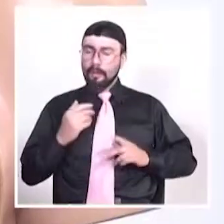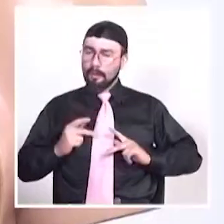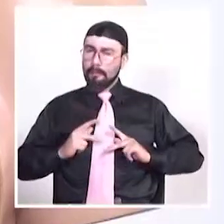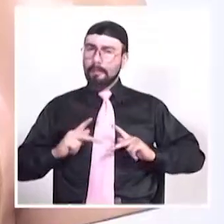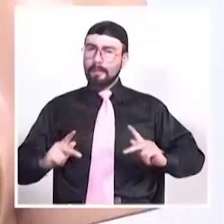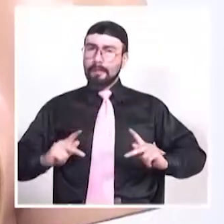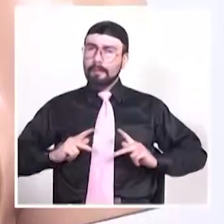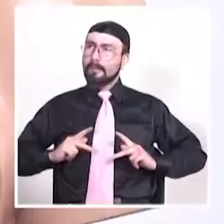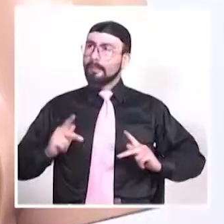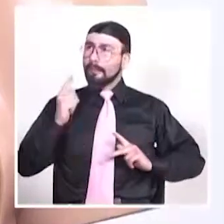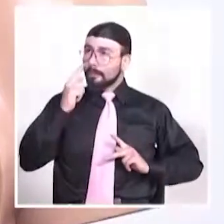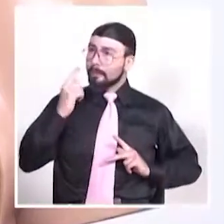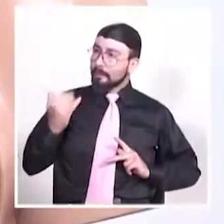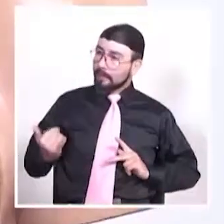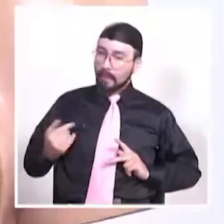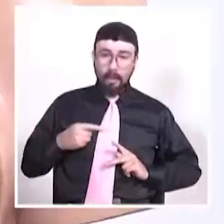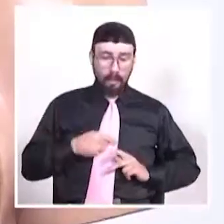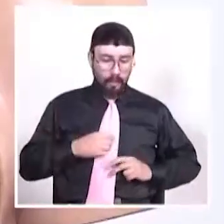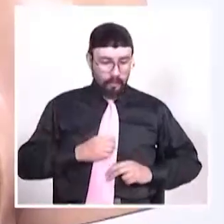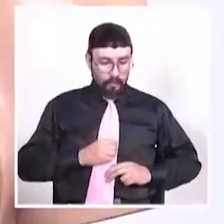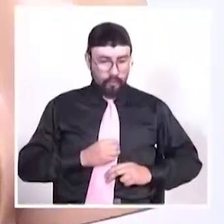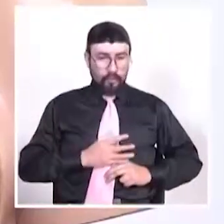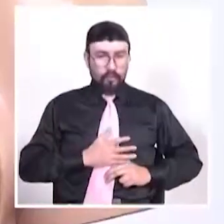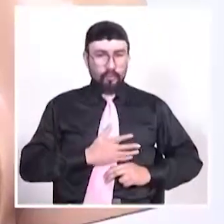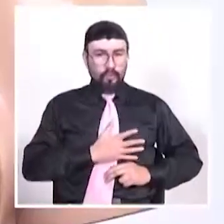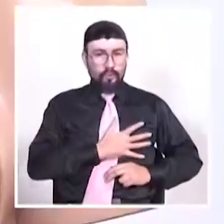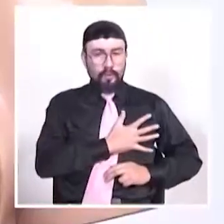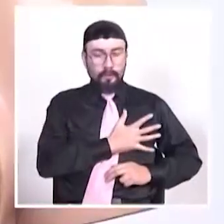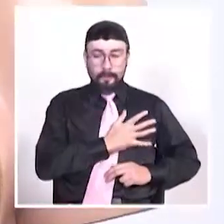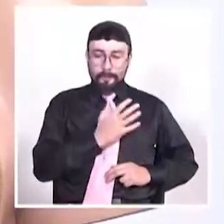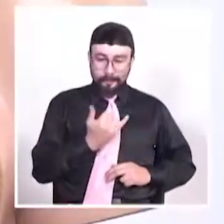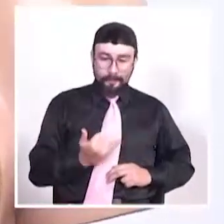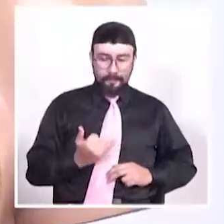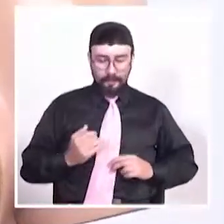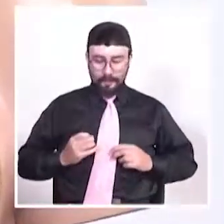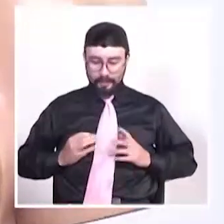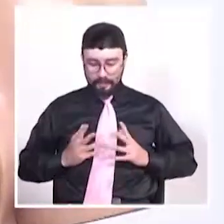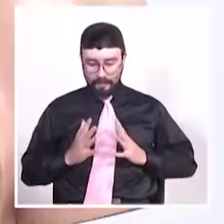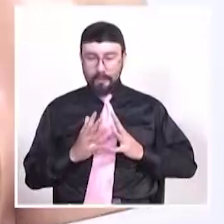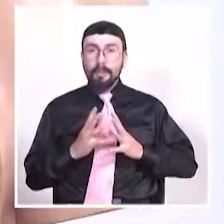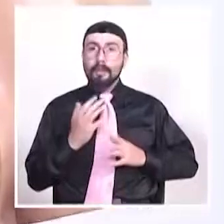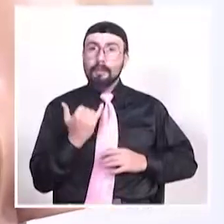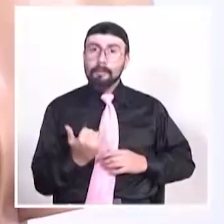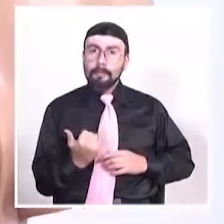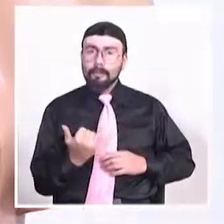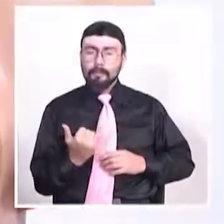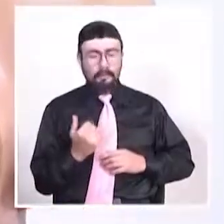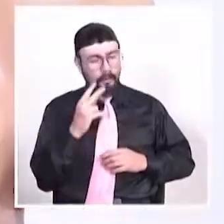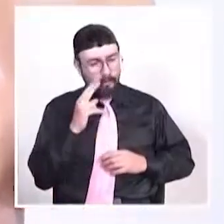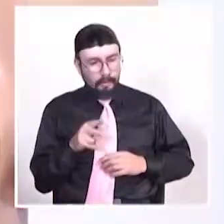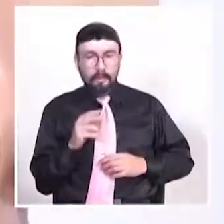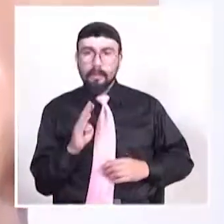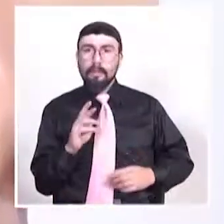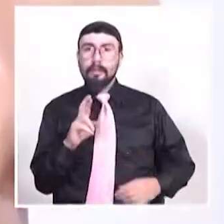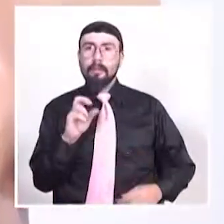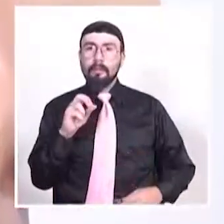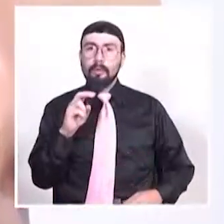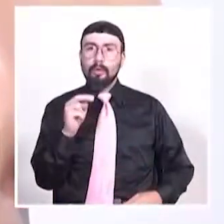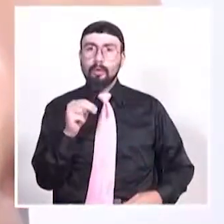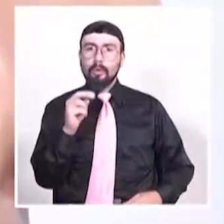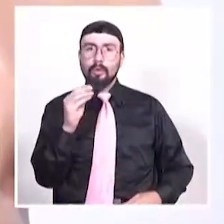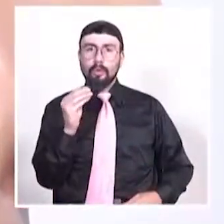detalle, ¿cierto?, cómo se ramifican esas arterias pulmonares y cómo se ven los bronquios, que son los que